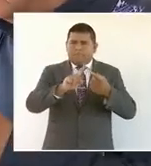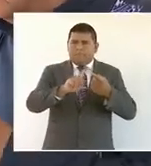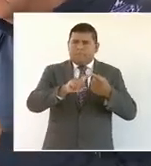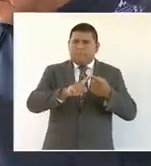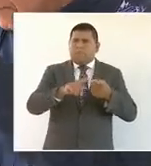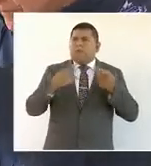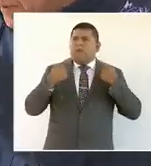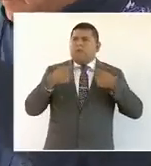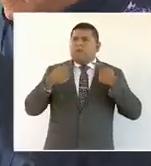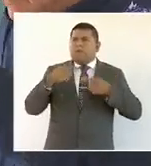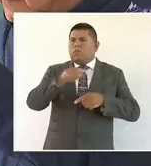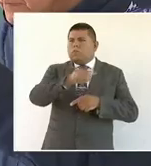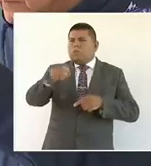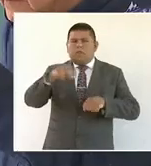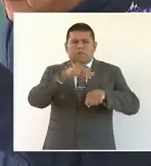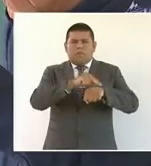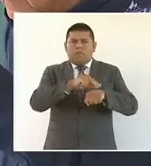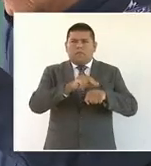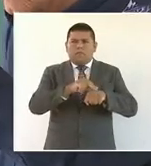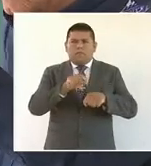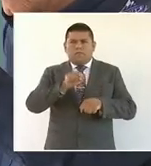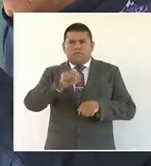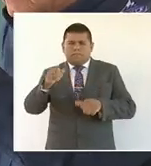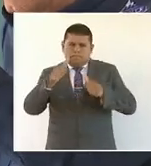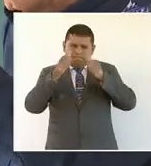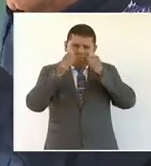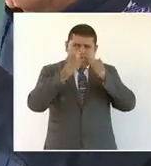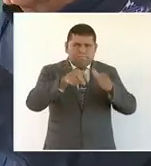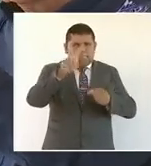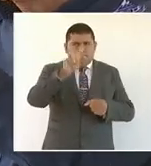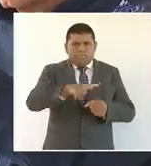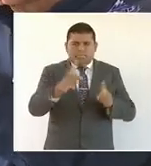atender, primero.